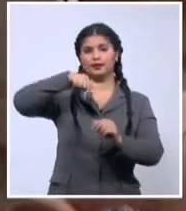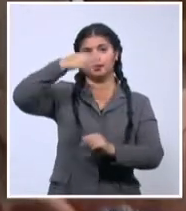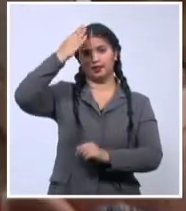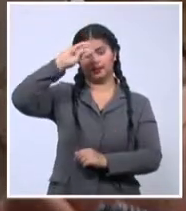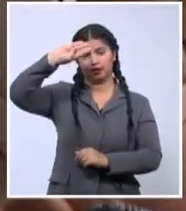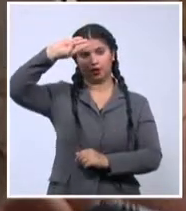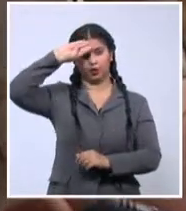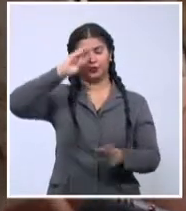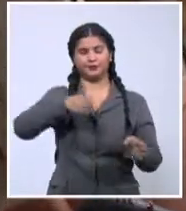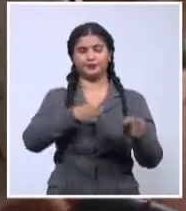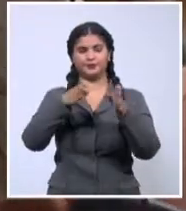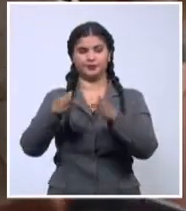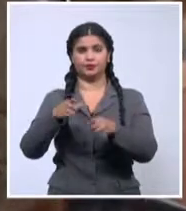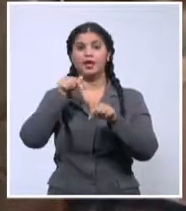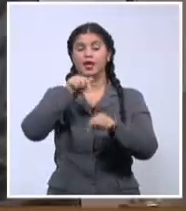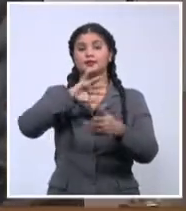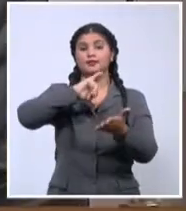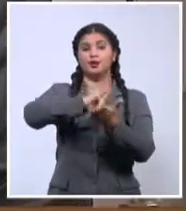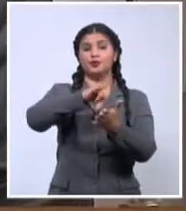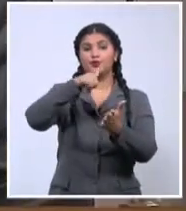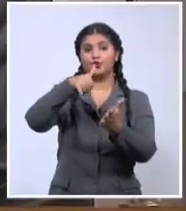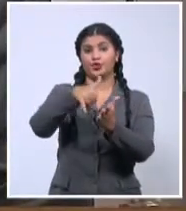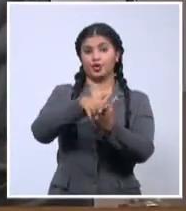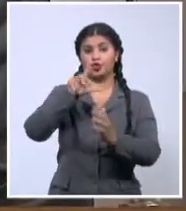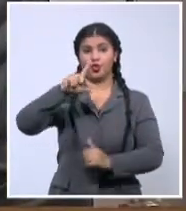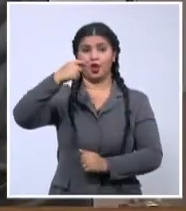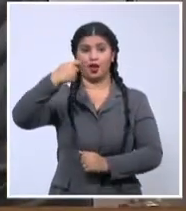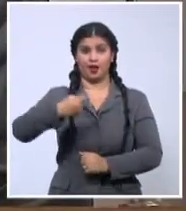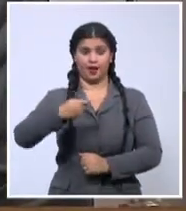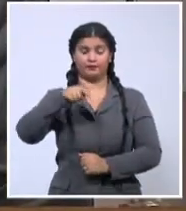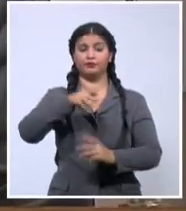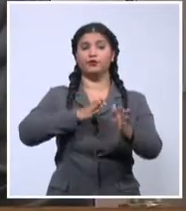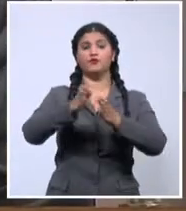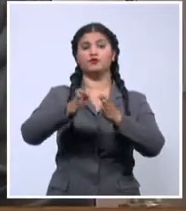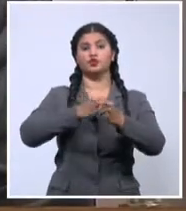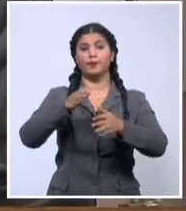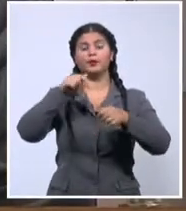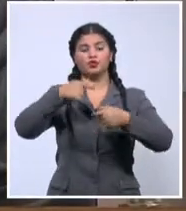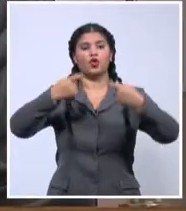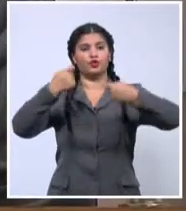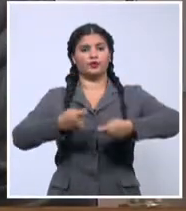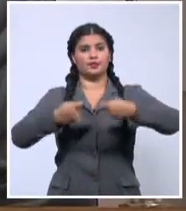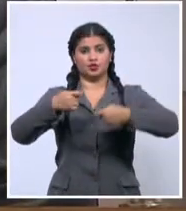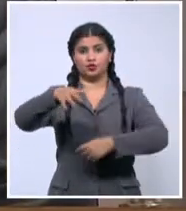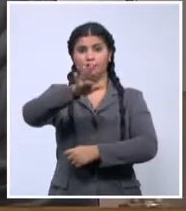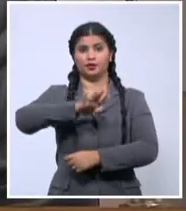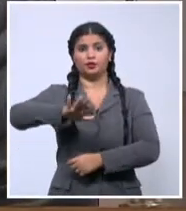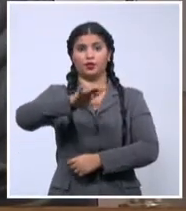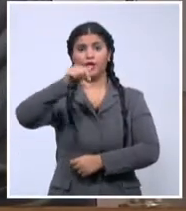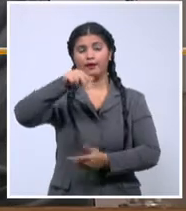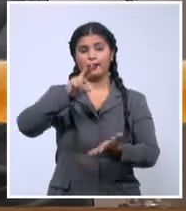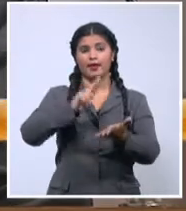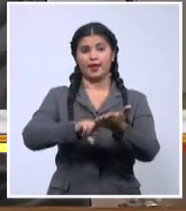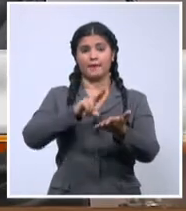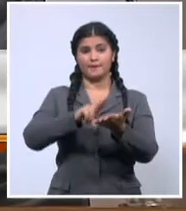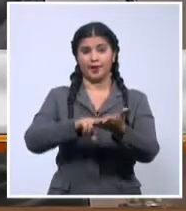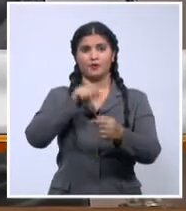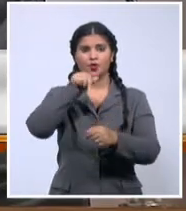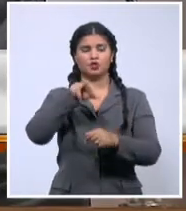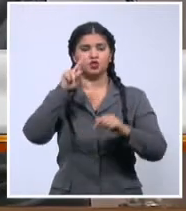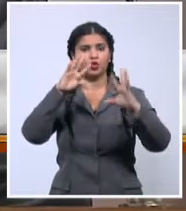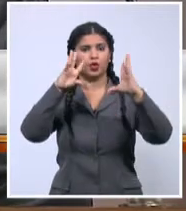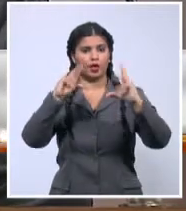y Funcionamiento del Gobierno Provincial, que se somete a decisión de los diputados, expresa el resultado de